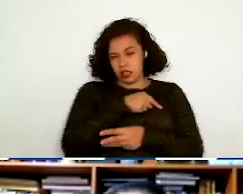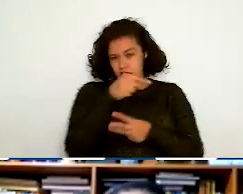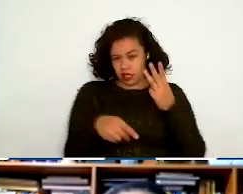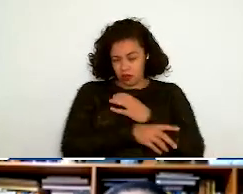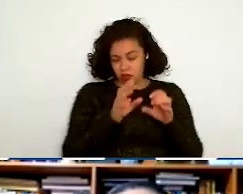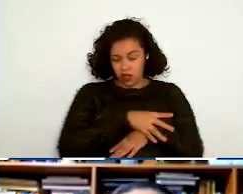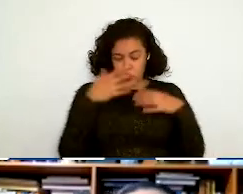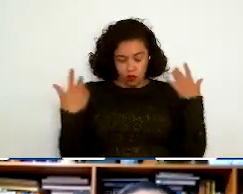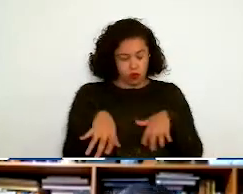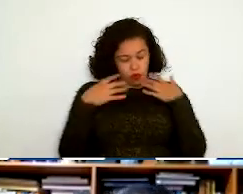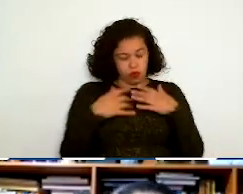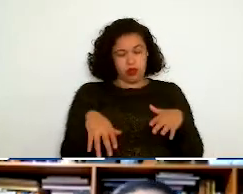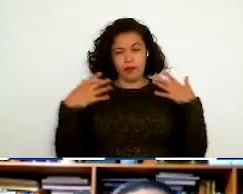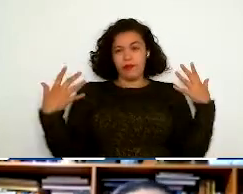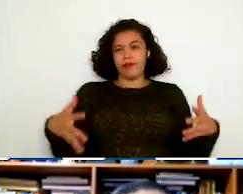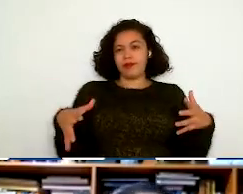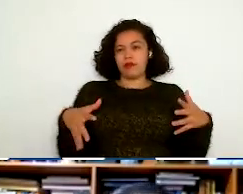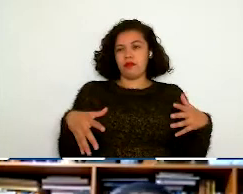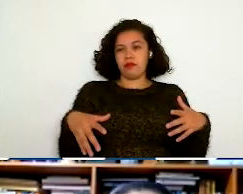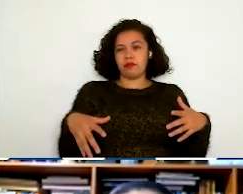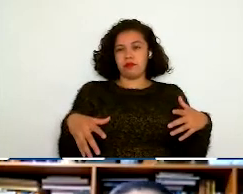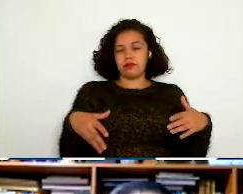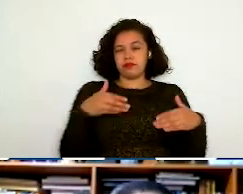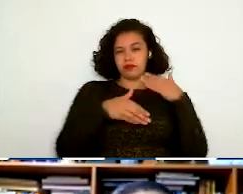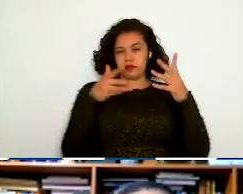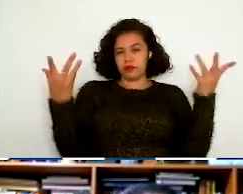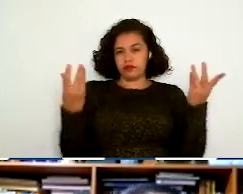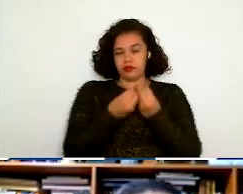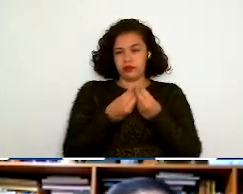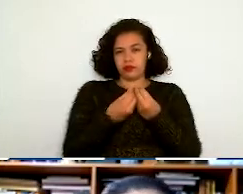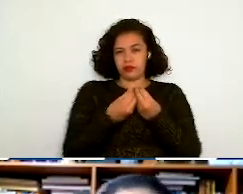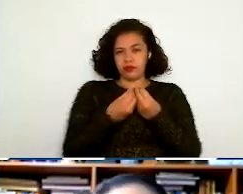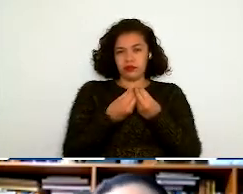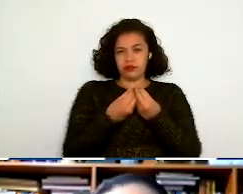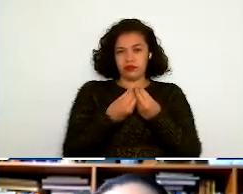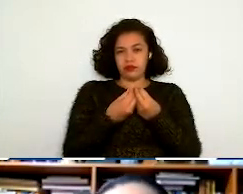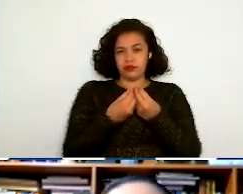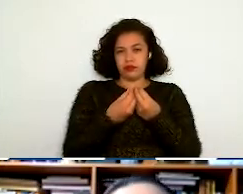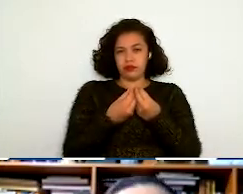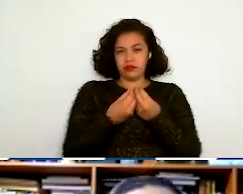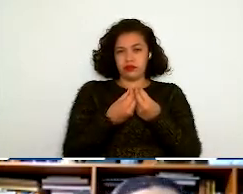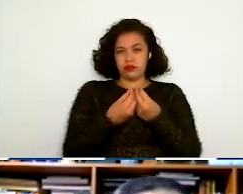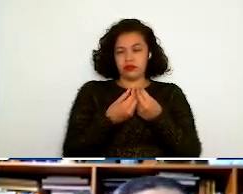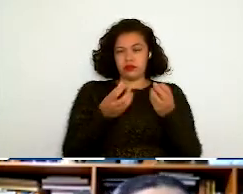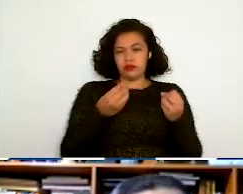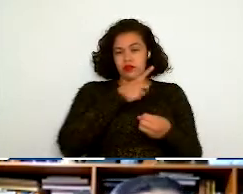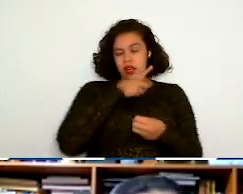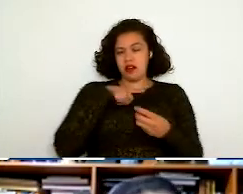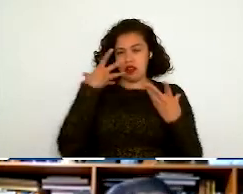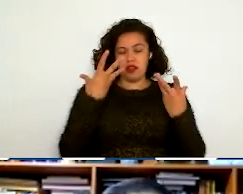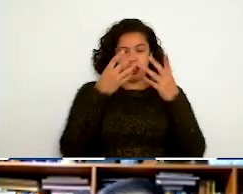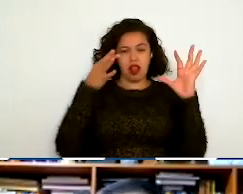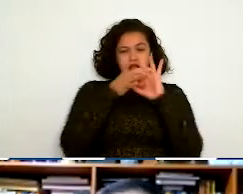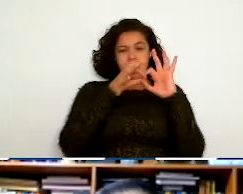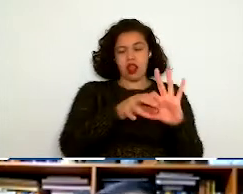elementos se conjugan, se integran, ¿no?, o tienen que estar relacionados para entonces sí generar